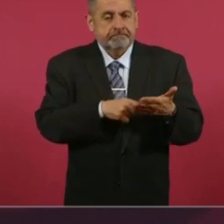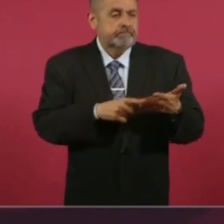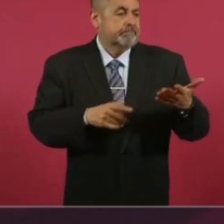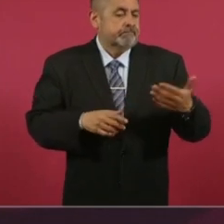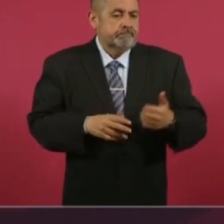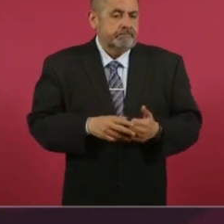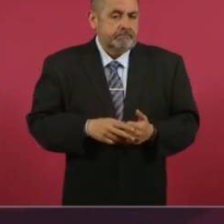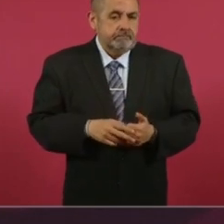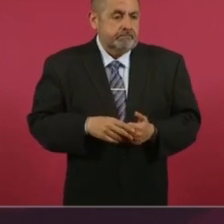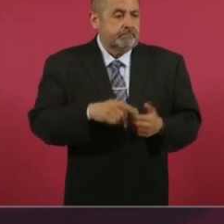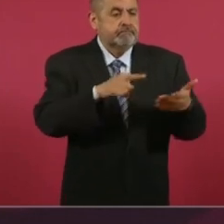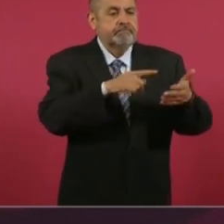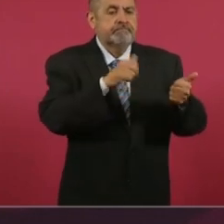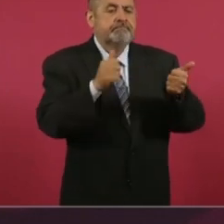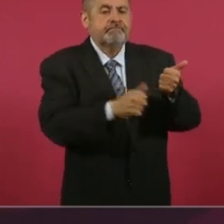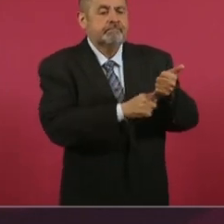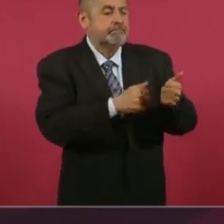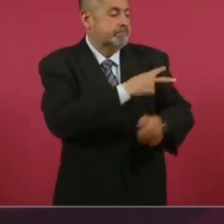y como es vocero de